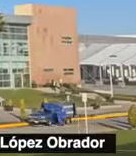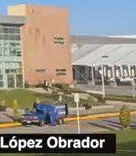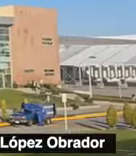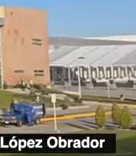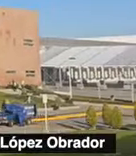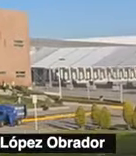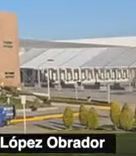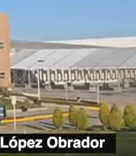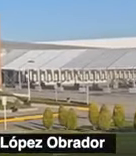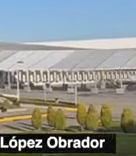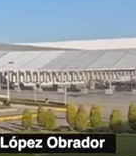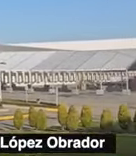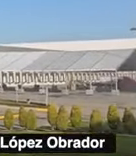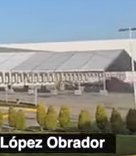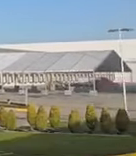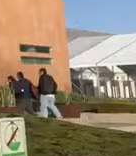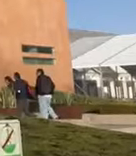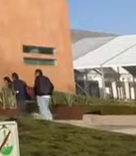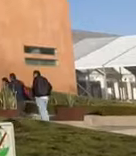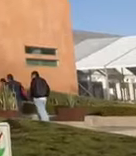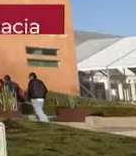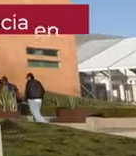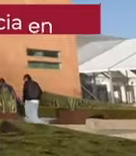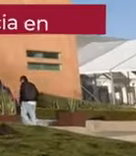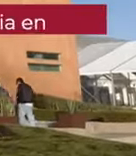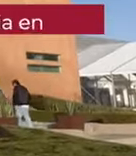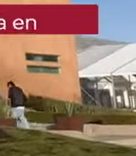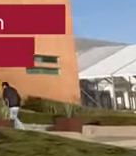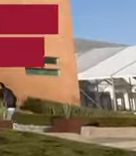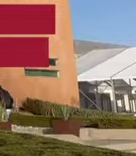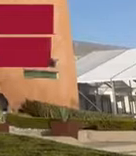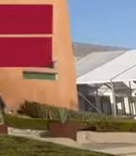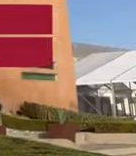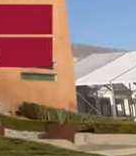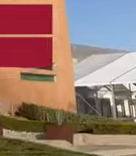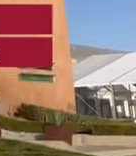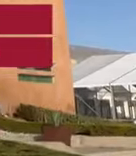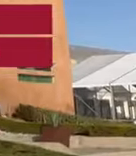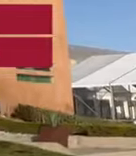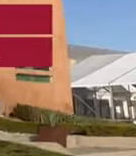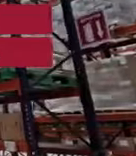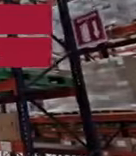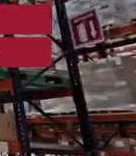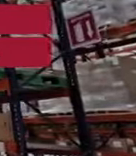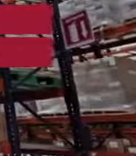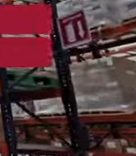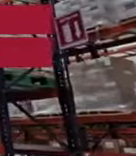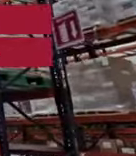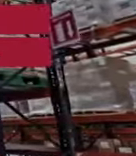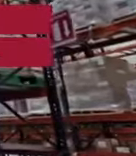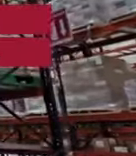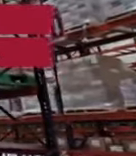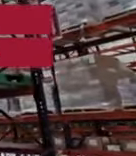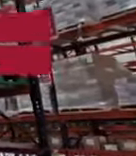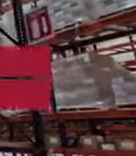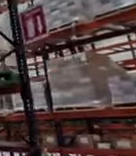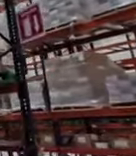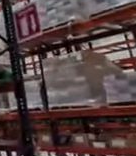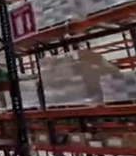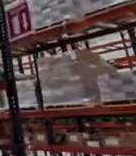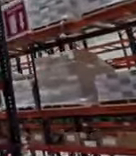encabeza el presidente Andrés Manuel López Obrador inaugura la megafarmacia ubicada en Huehuetoca, Estado de México, para garantizar el